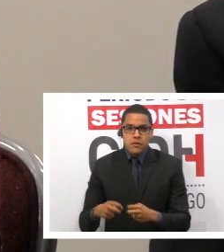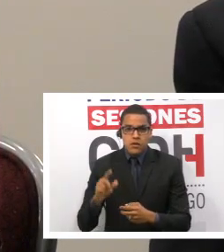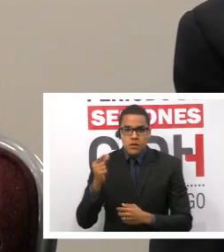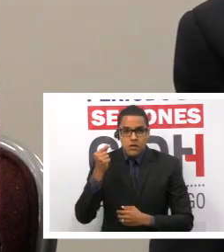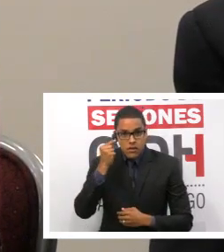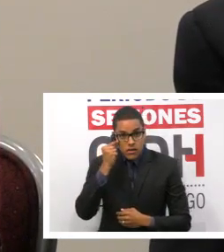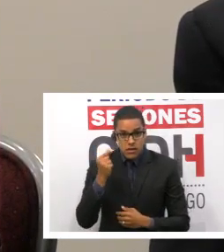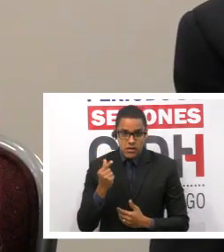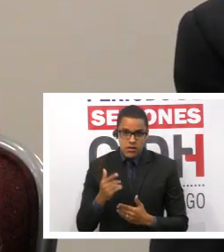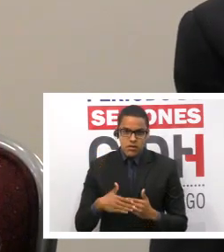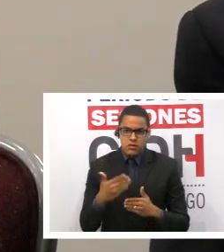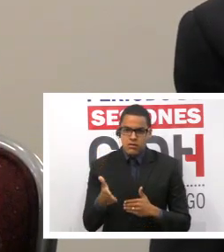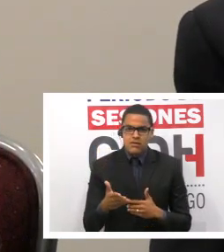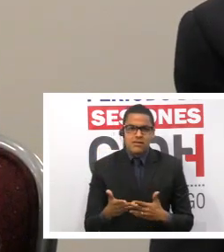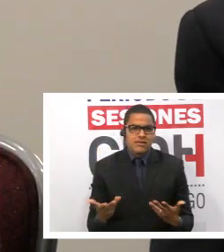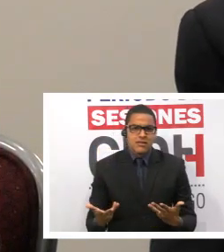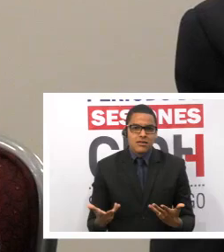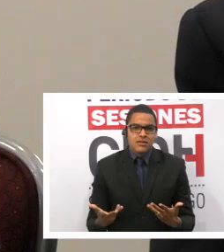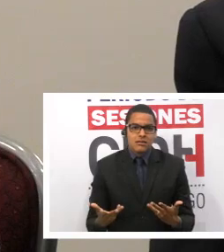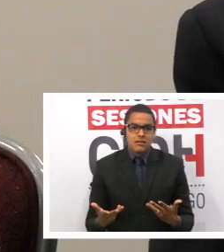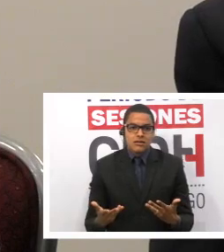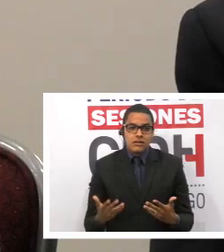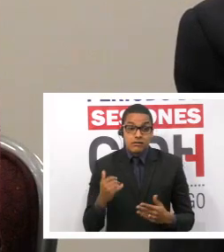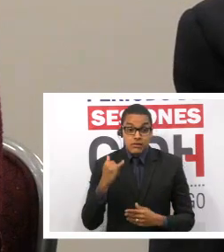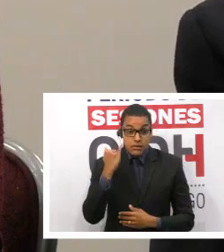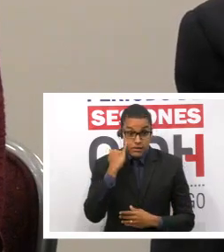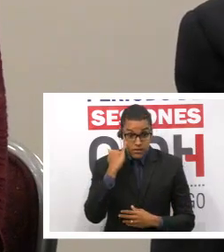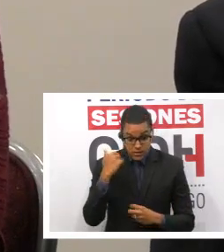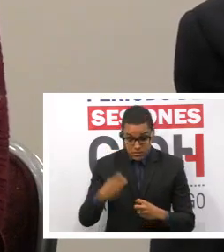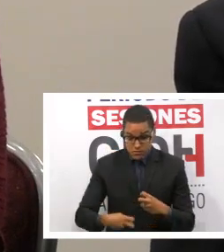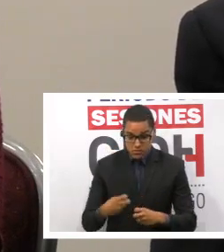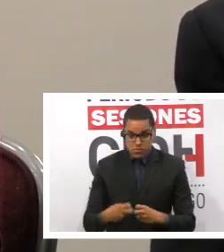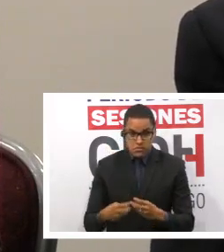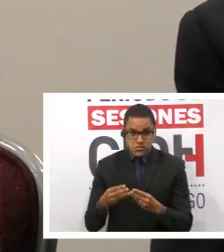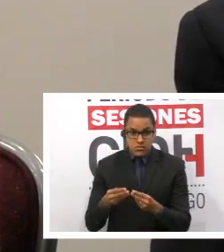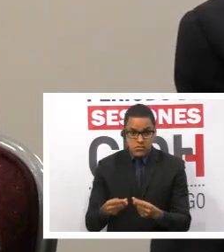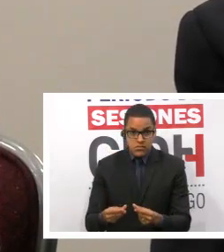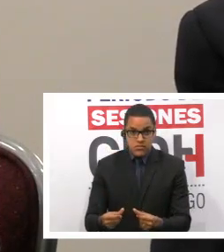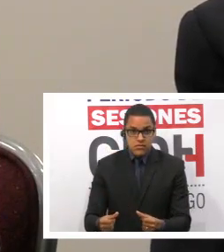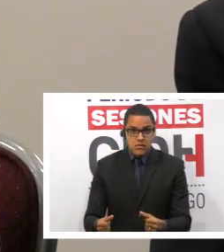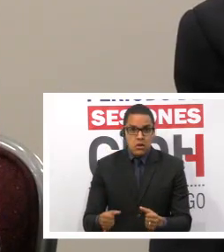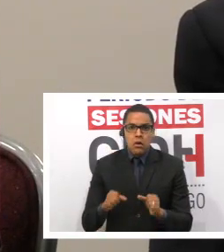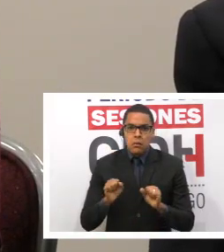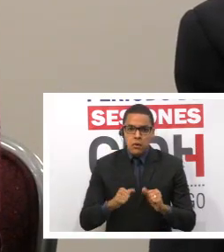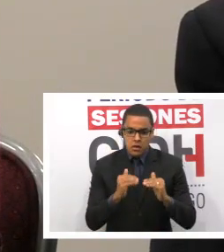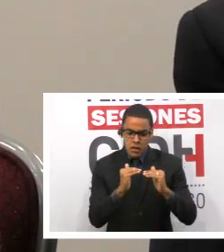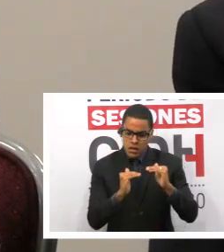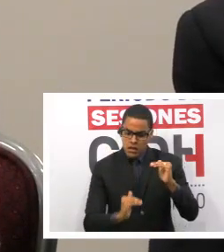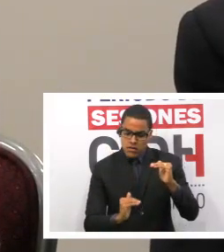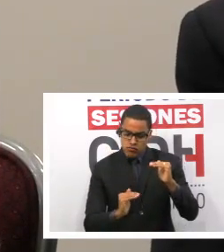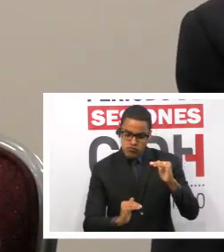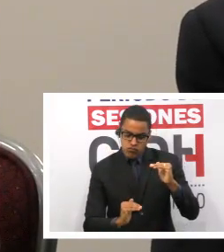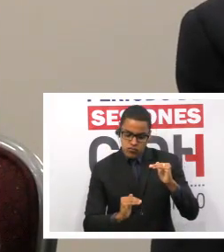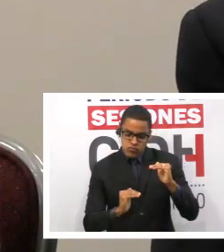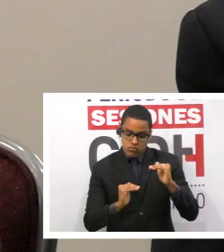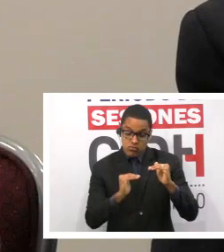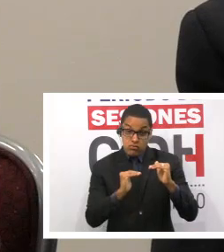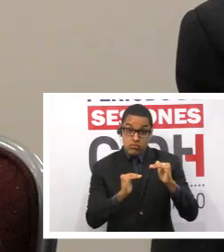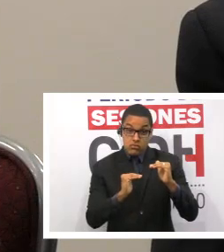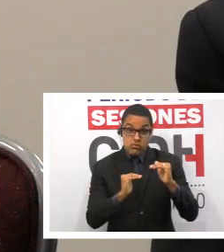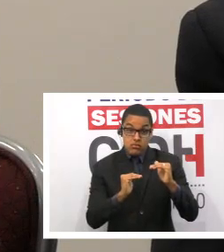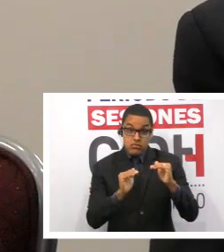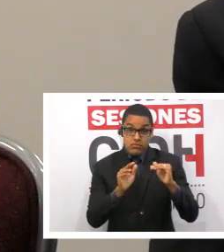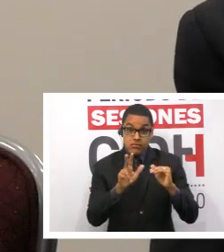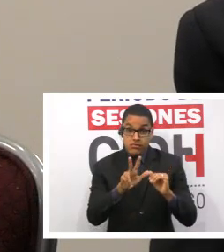esa desigualdad de mercado se reduce mucho se reduce un 36% mientras que en américa latina